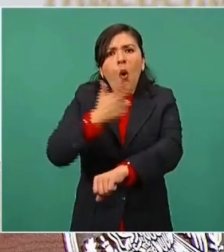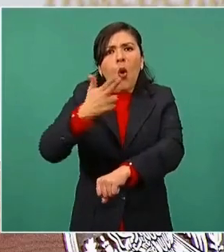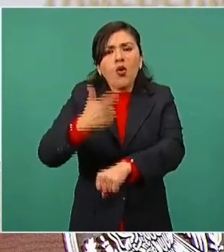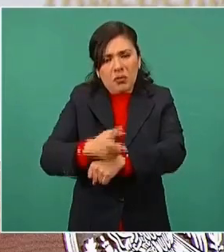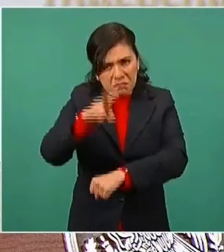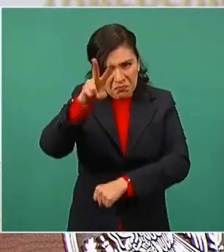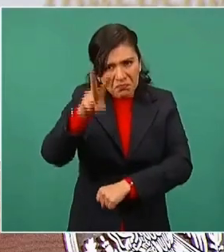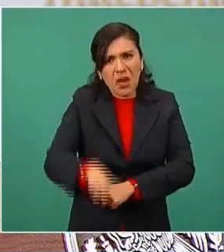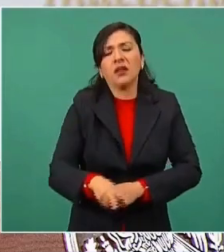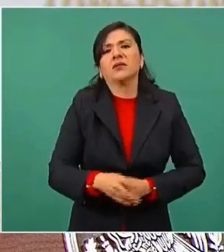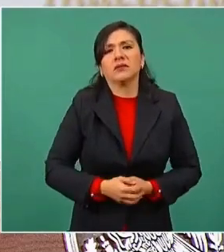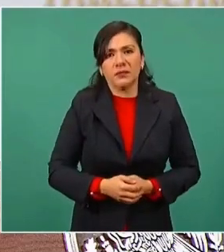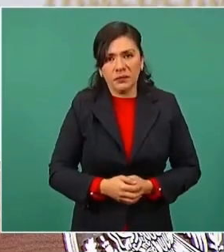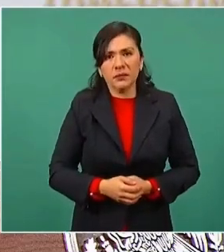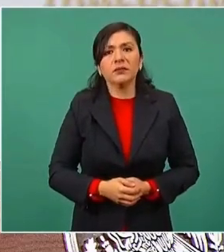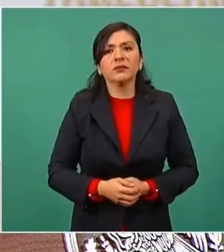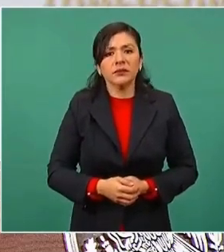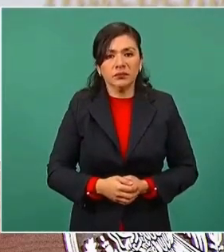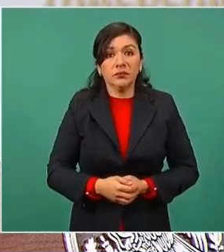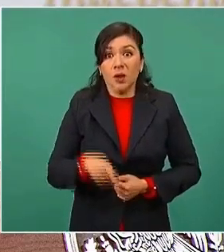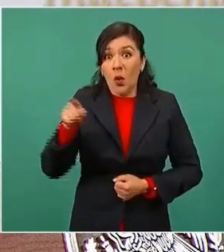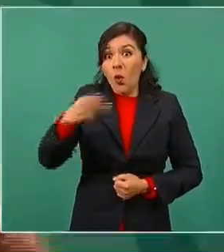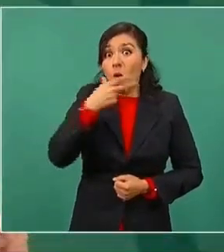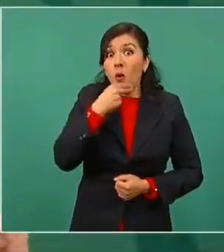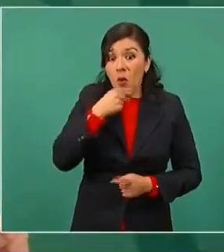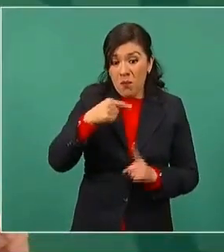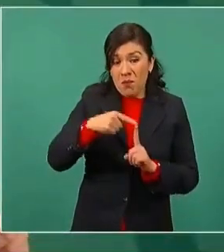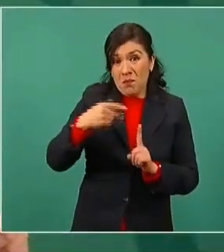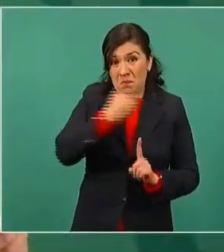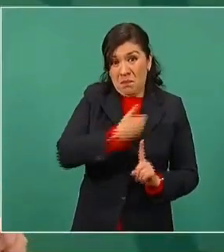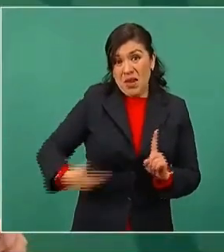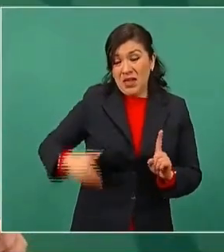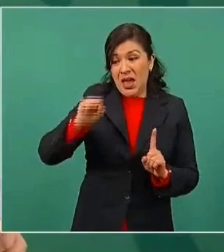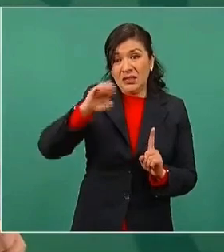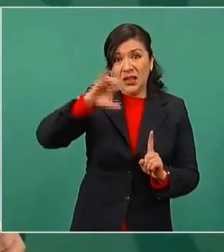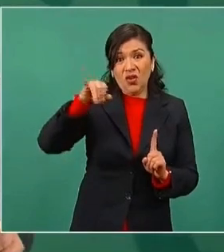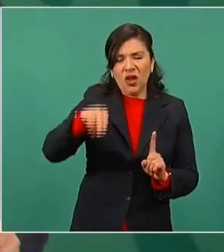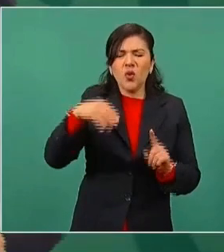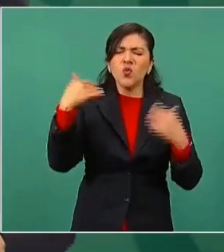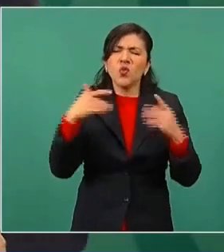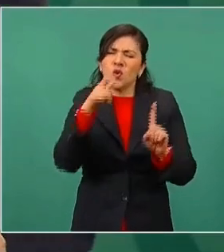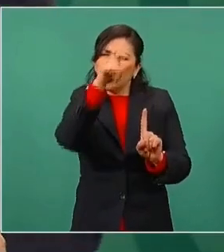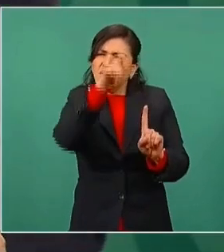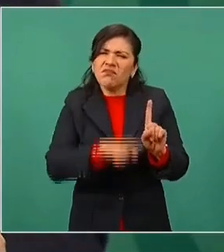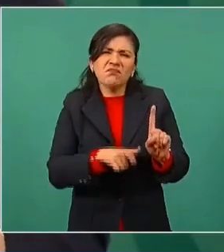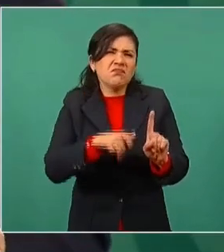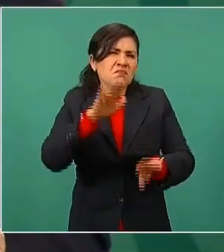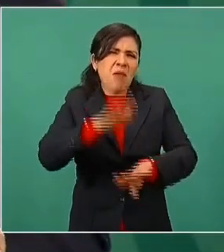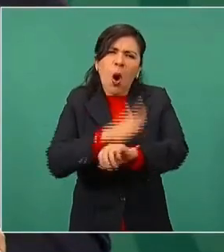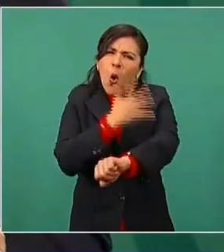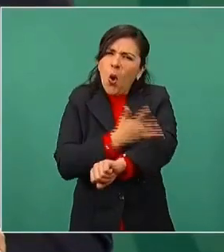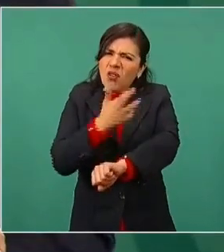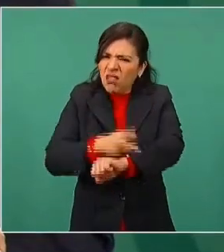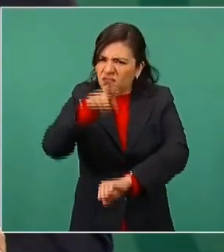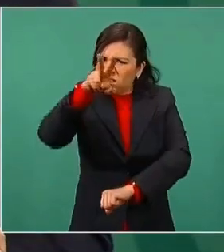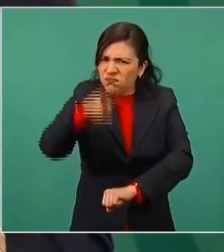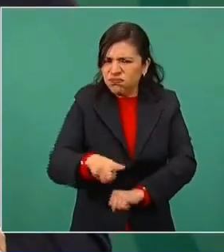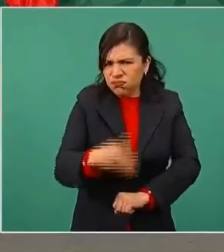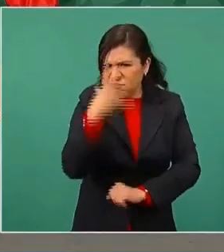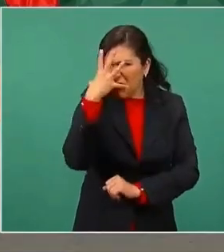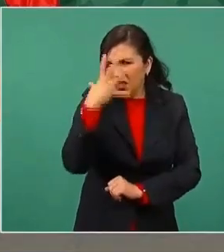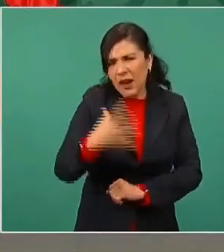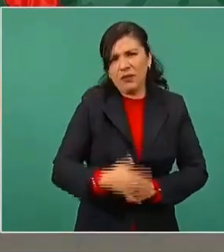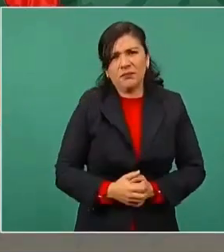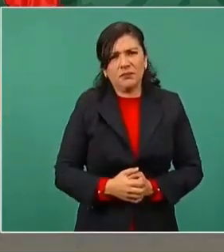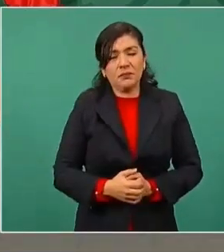O sea, él es un hombre honesto, íntegro, honrado. No podría decir